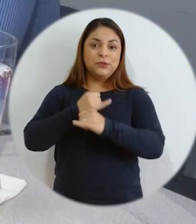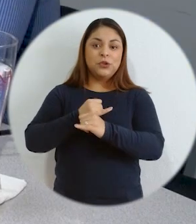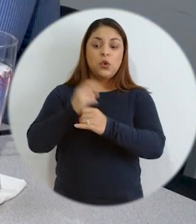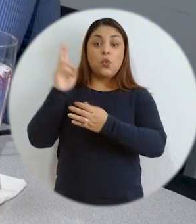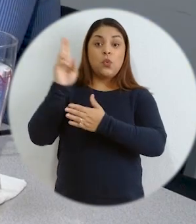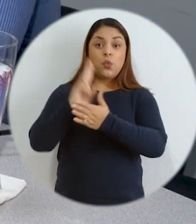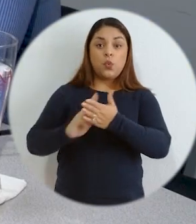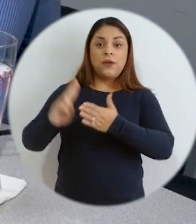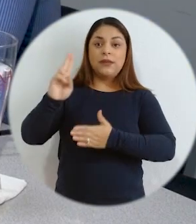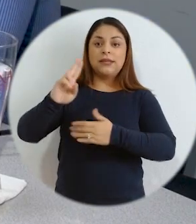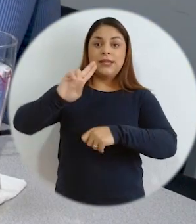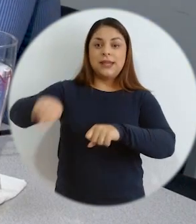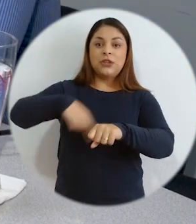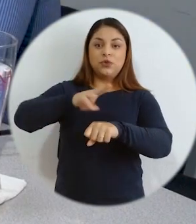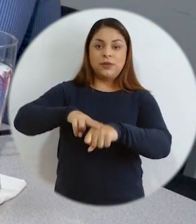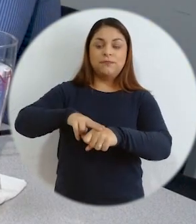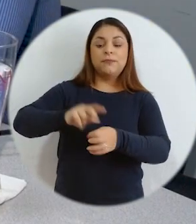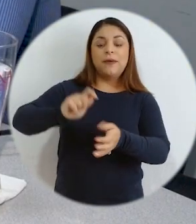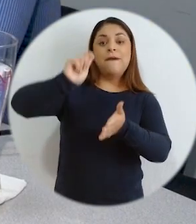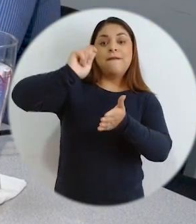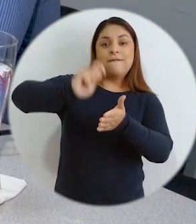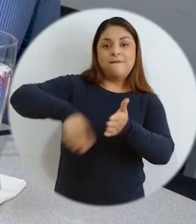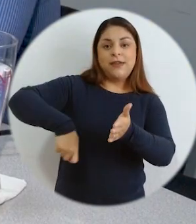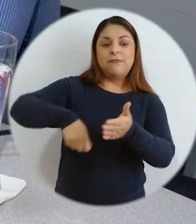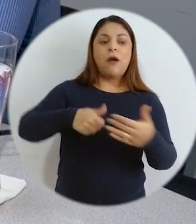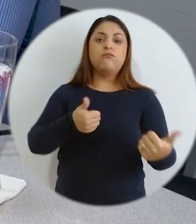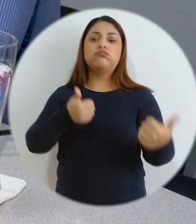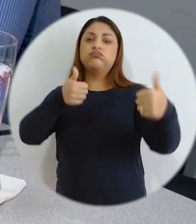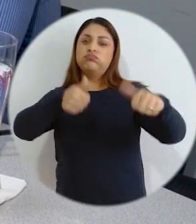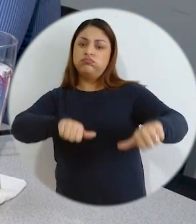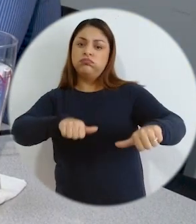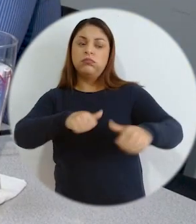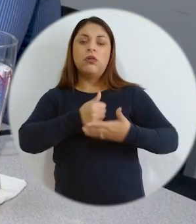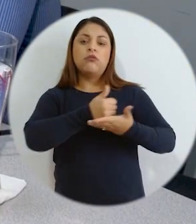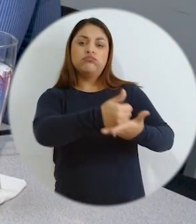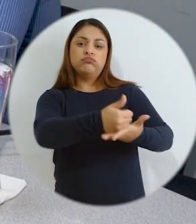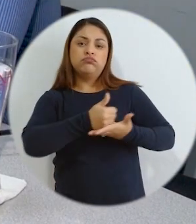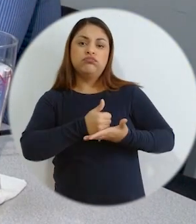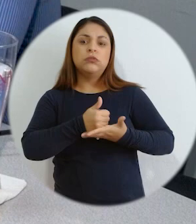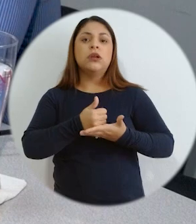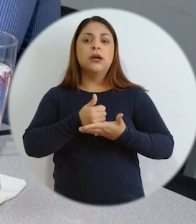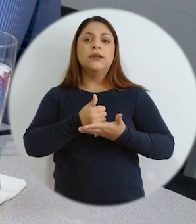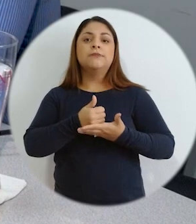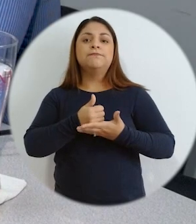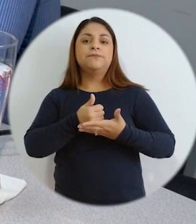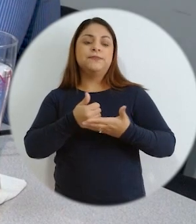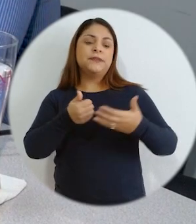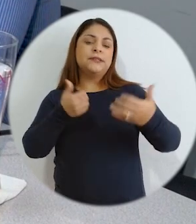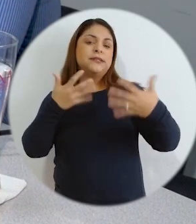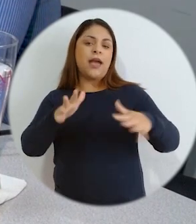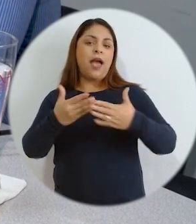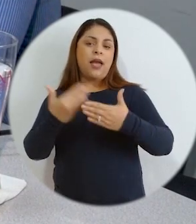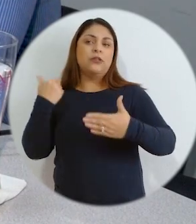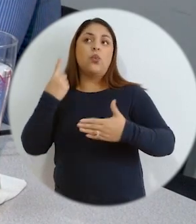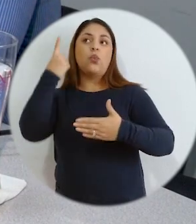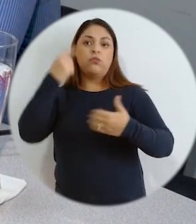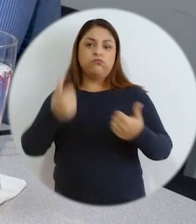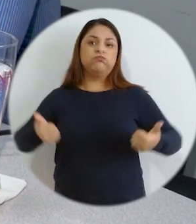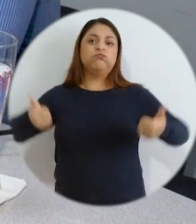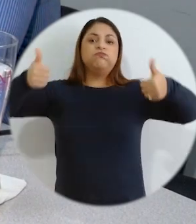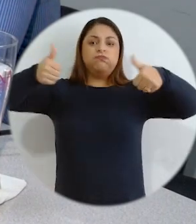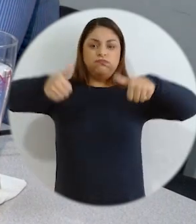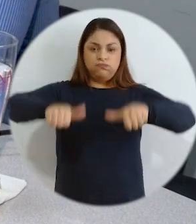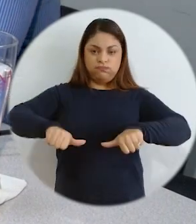la Escuela también de Relaciones Internacionales de la Universidad Nacional, firma un convenio de cooperación adscrito a un